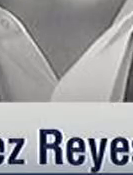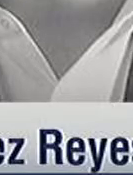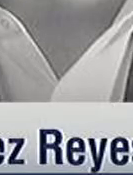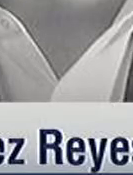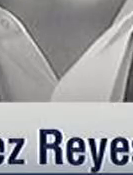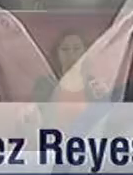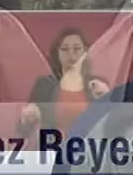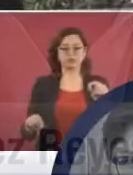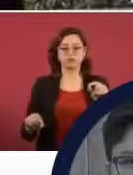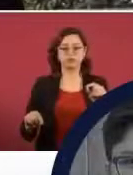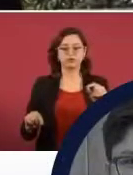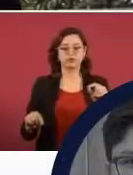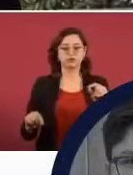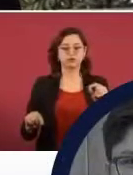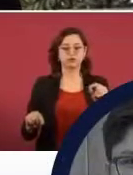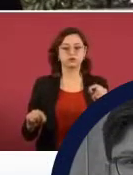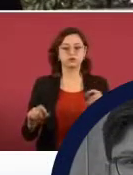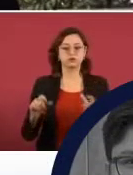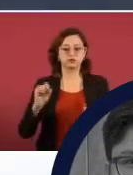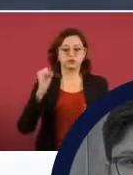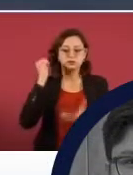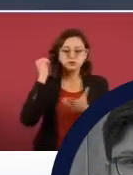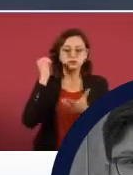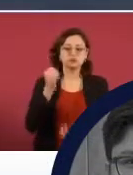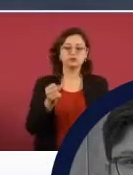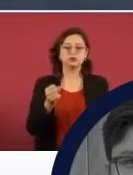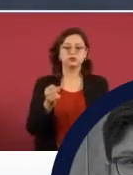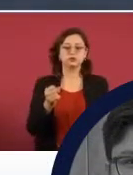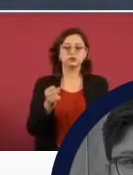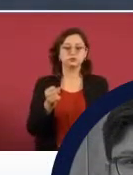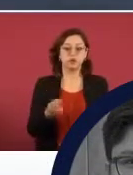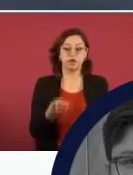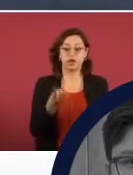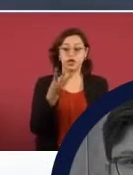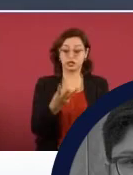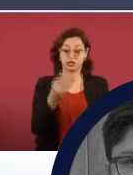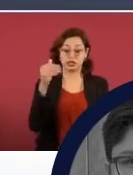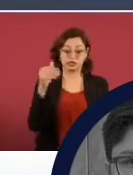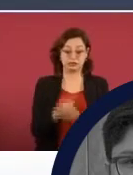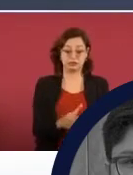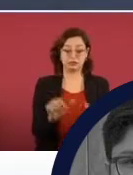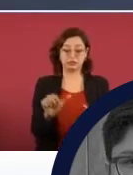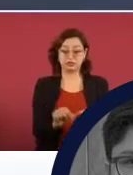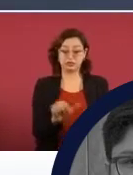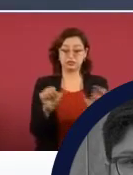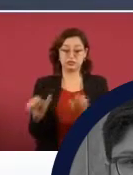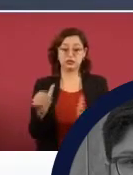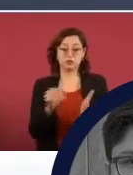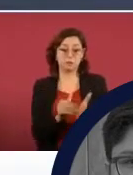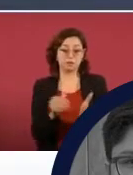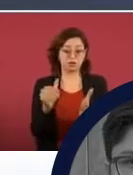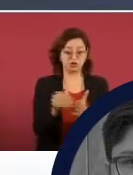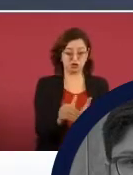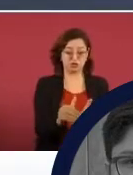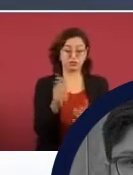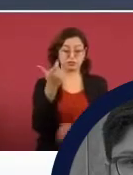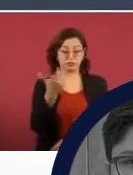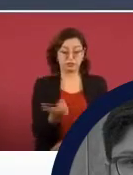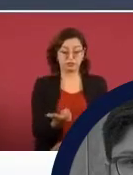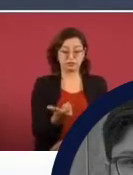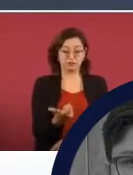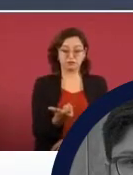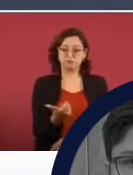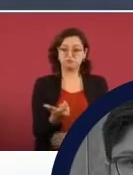es. Hay un cambio a nivel de conciencia, de proyecto nacional. Eso creo